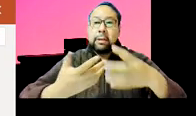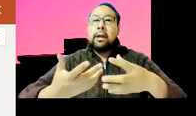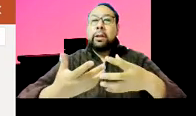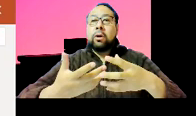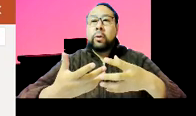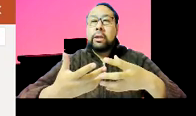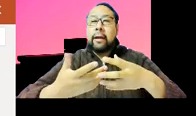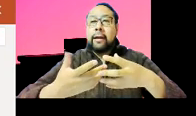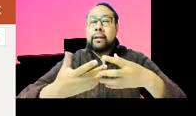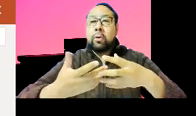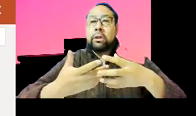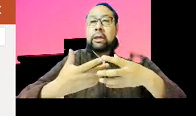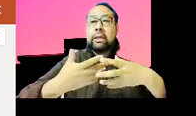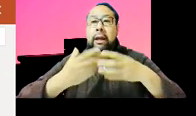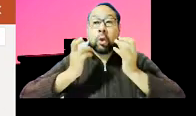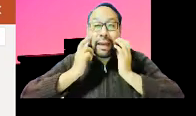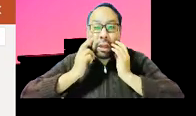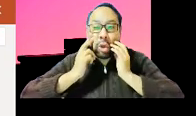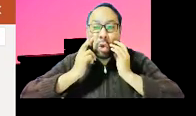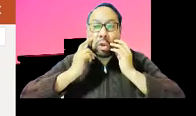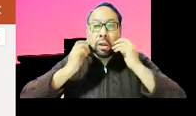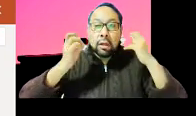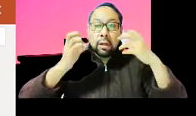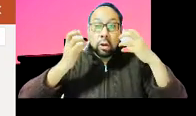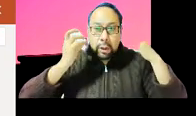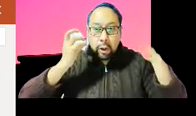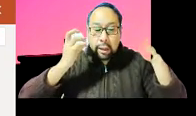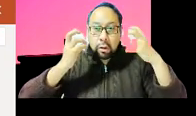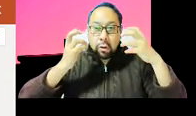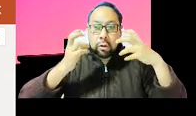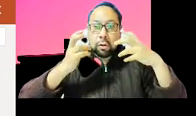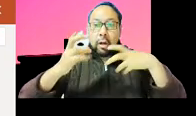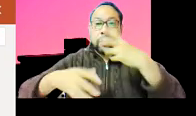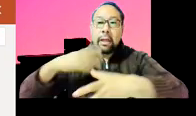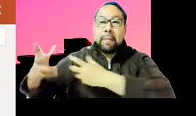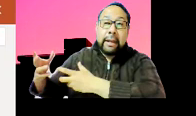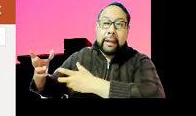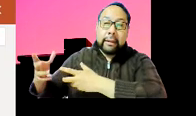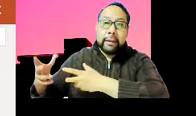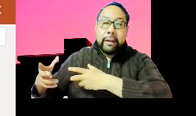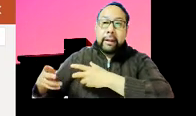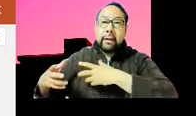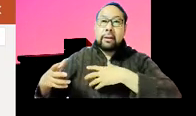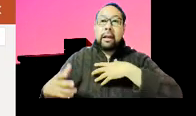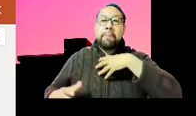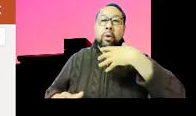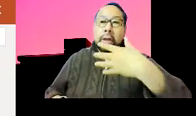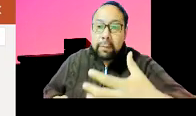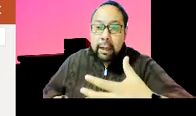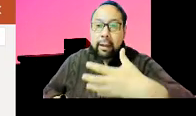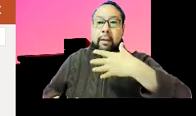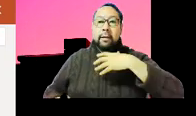podemos precisamente, como ahorita, utilizar los gestos, los microgestos, los ademanes,